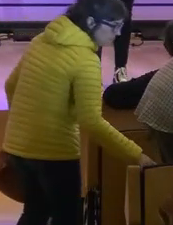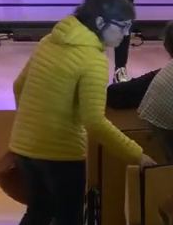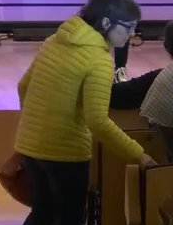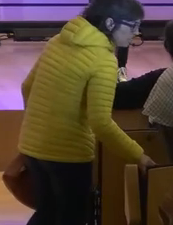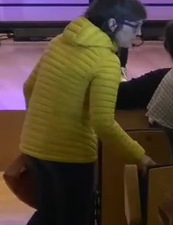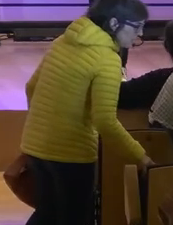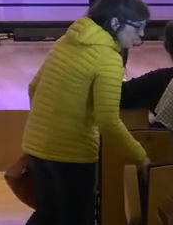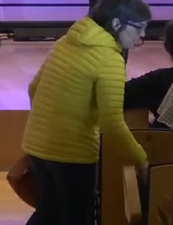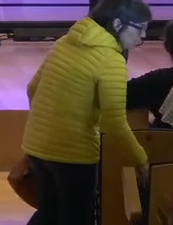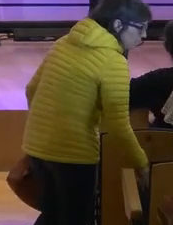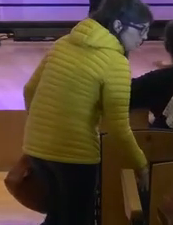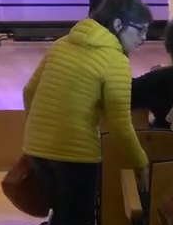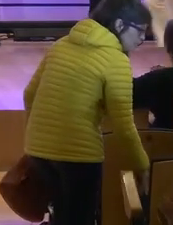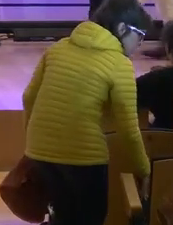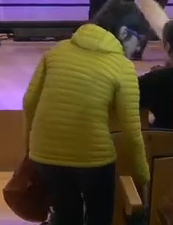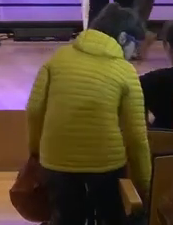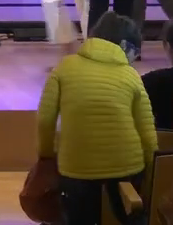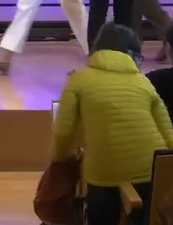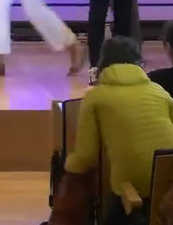En el de allá.